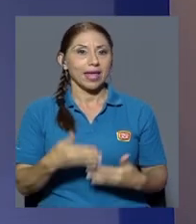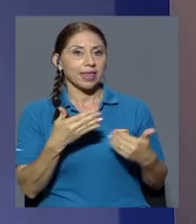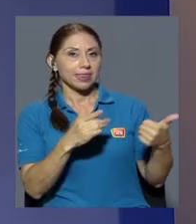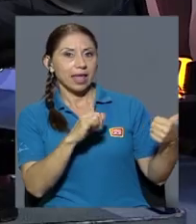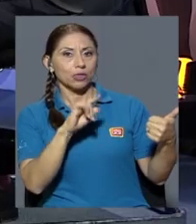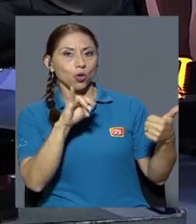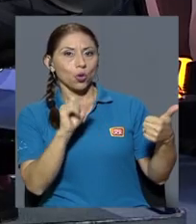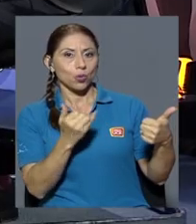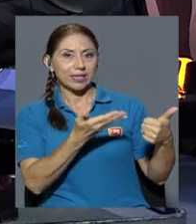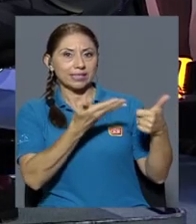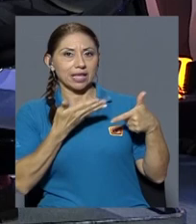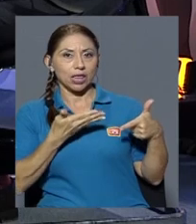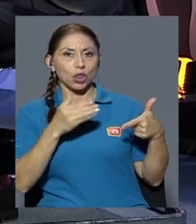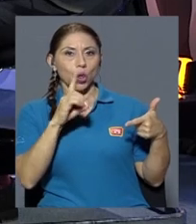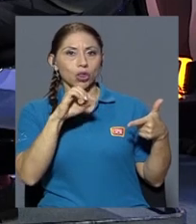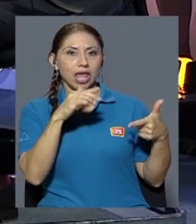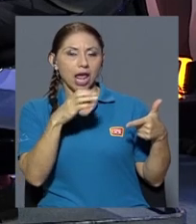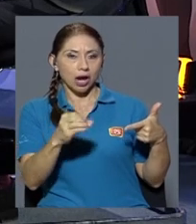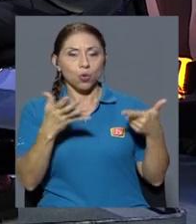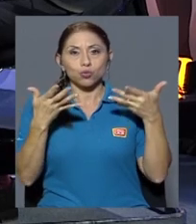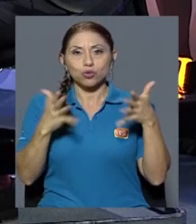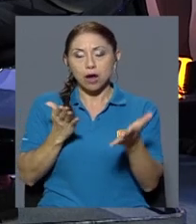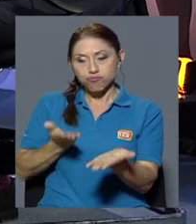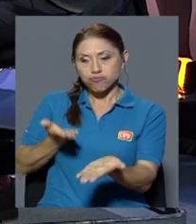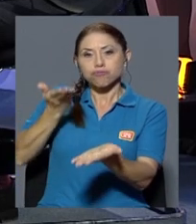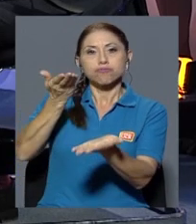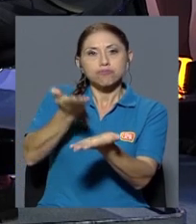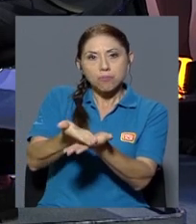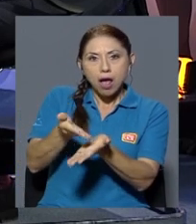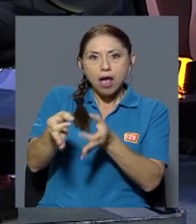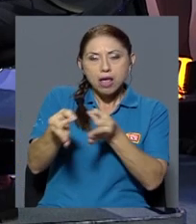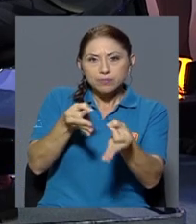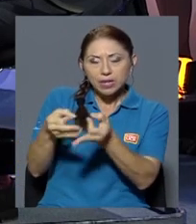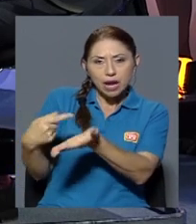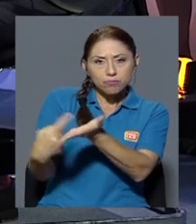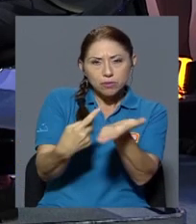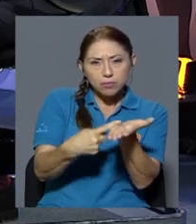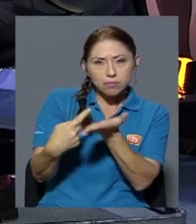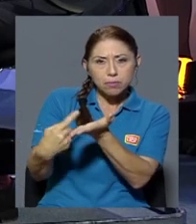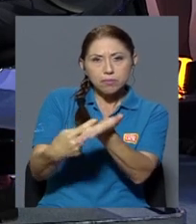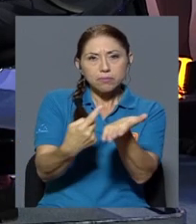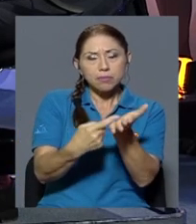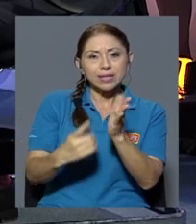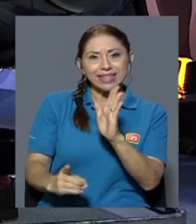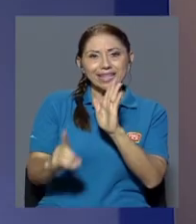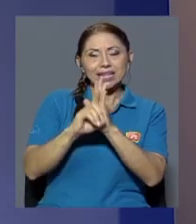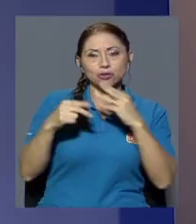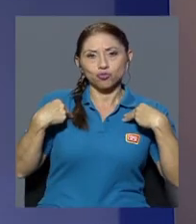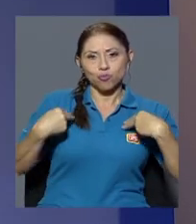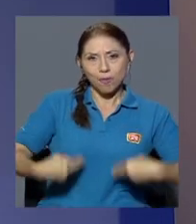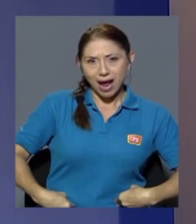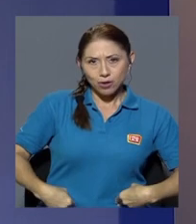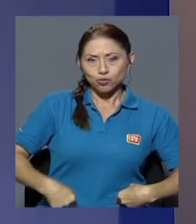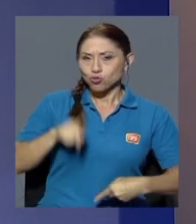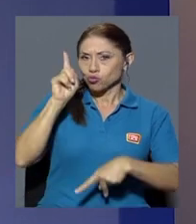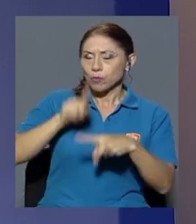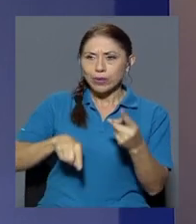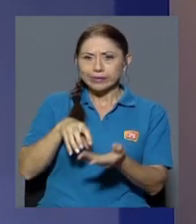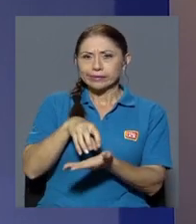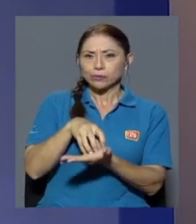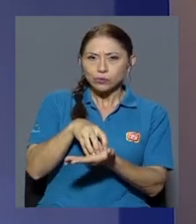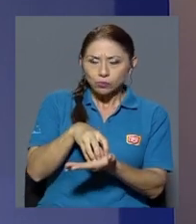don luís como don diego han puesto un escenario donde explican en detalle que los derechos humanos son incuestionables